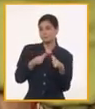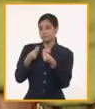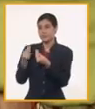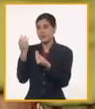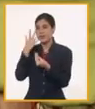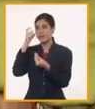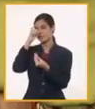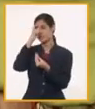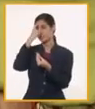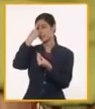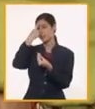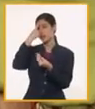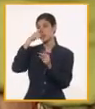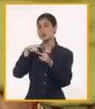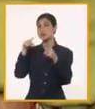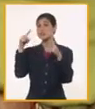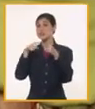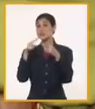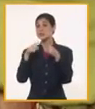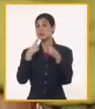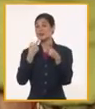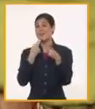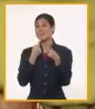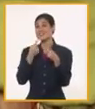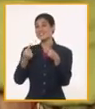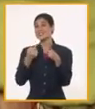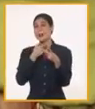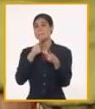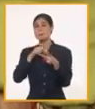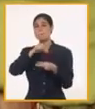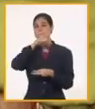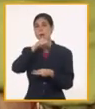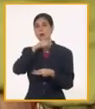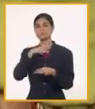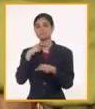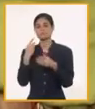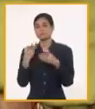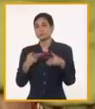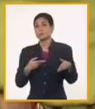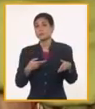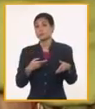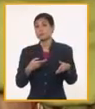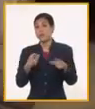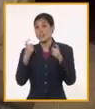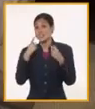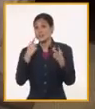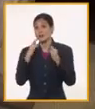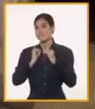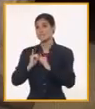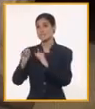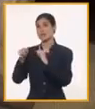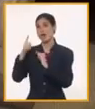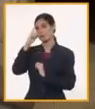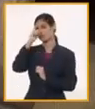su madre ha fallecido. El Che lo cuenta en su diario del bueno, Congo.